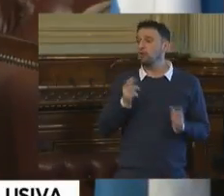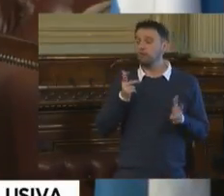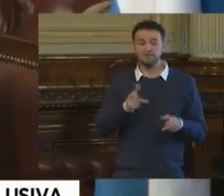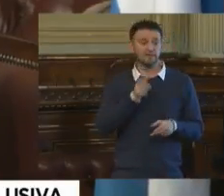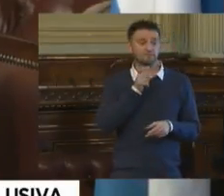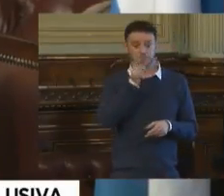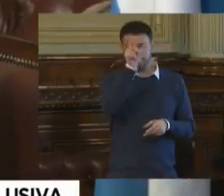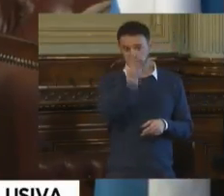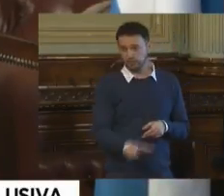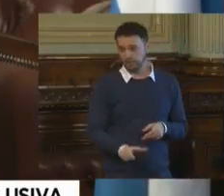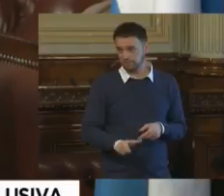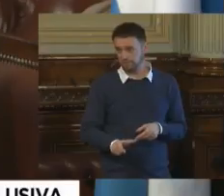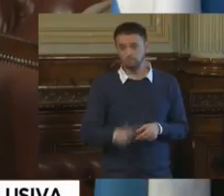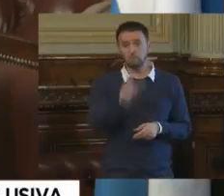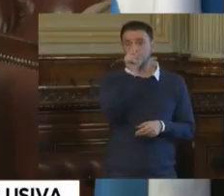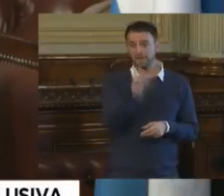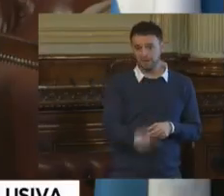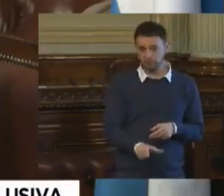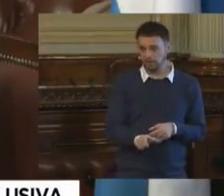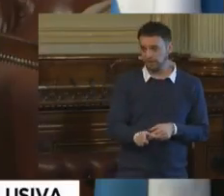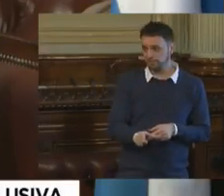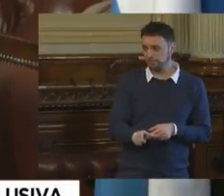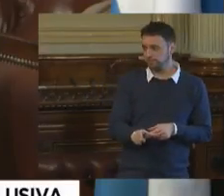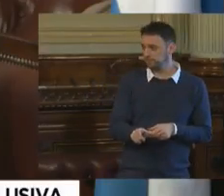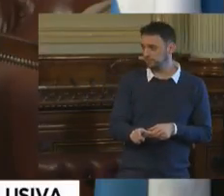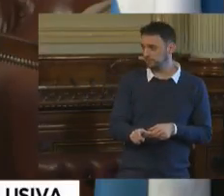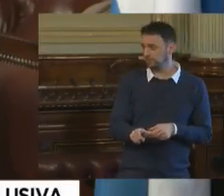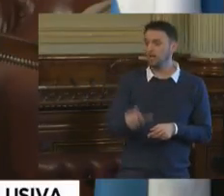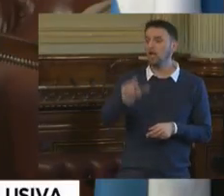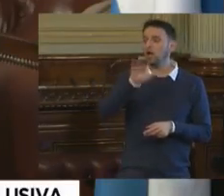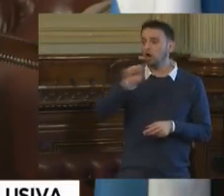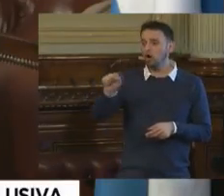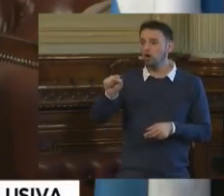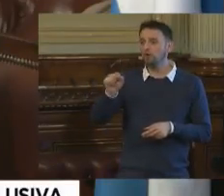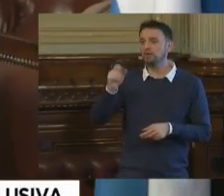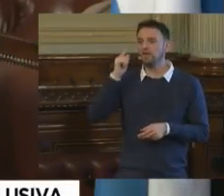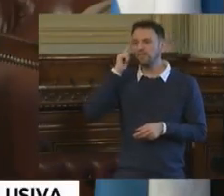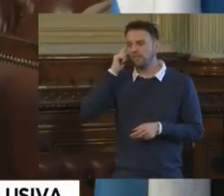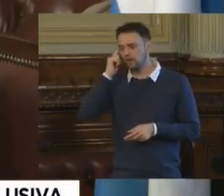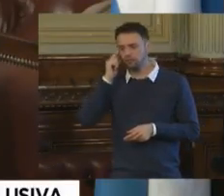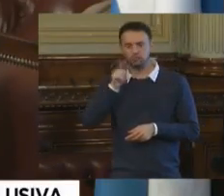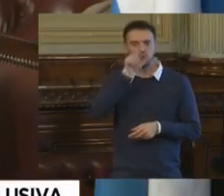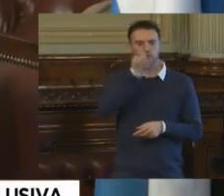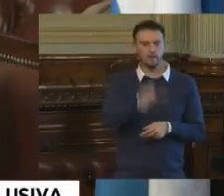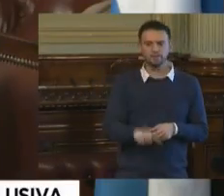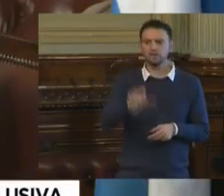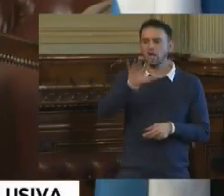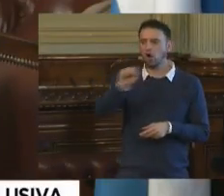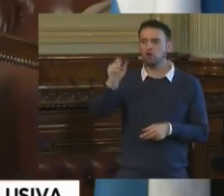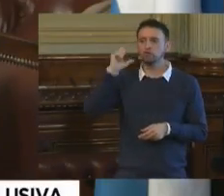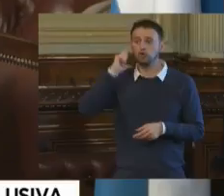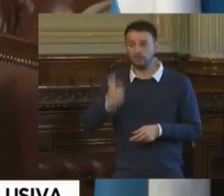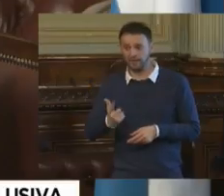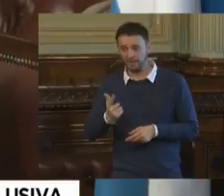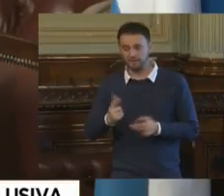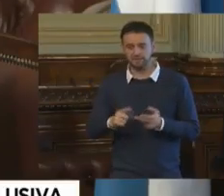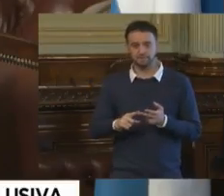de manera individual si decimos siempre persona una persona con síndrome de down o una persona sorda